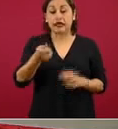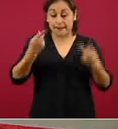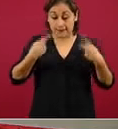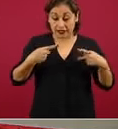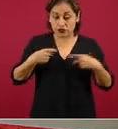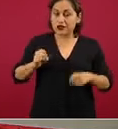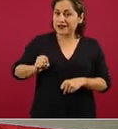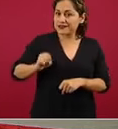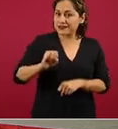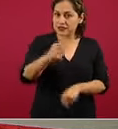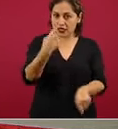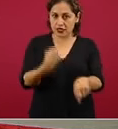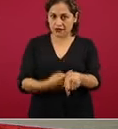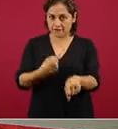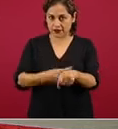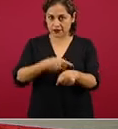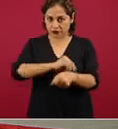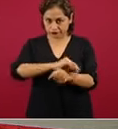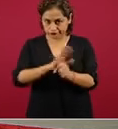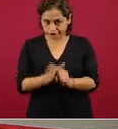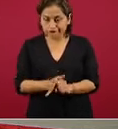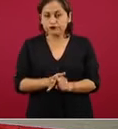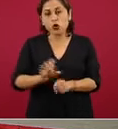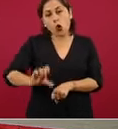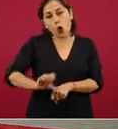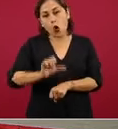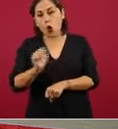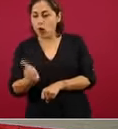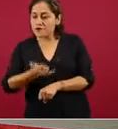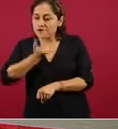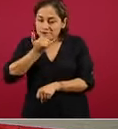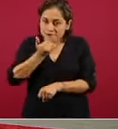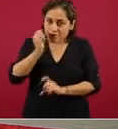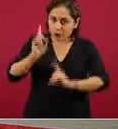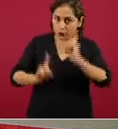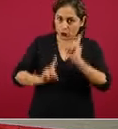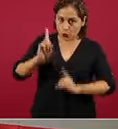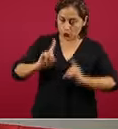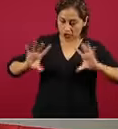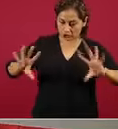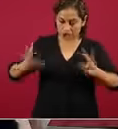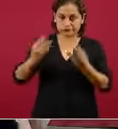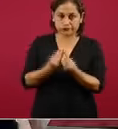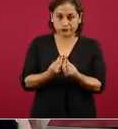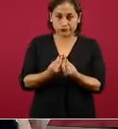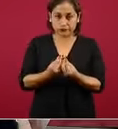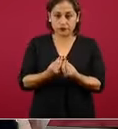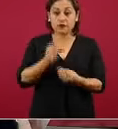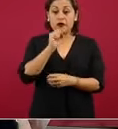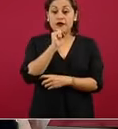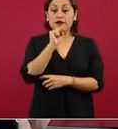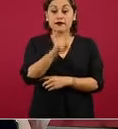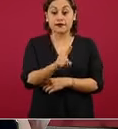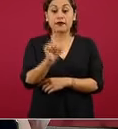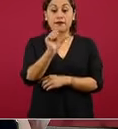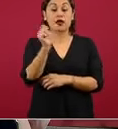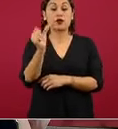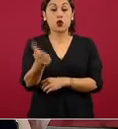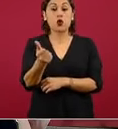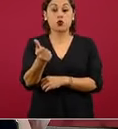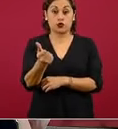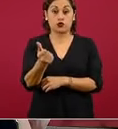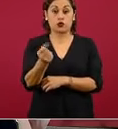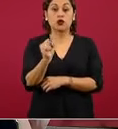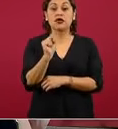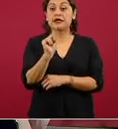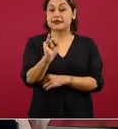porcentaje de los sospechosos, de aquellos sospechosos, y tomando en cuenta este porcentaje de positividad